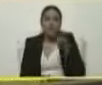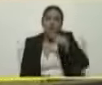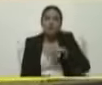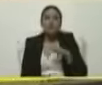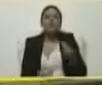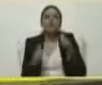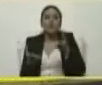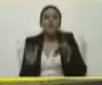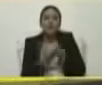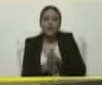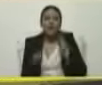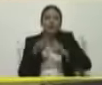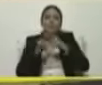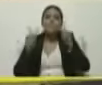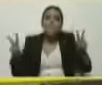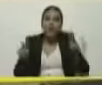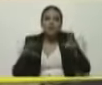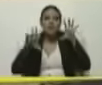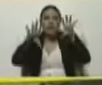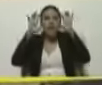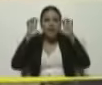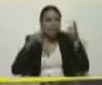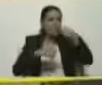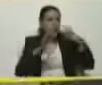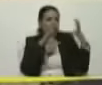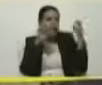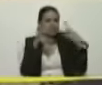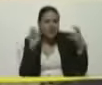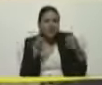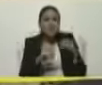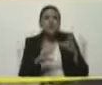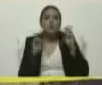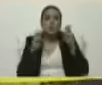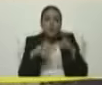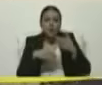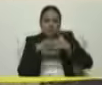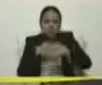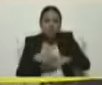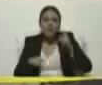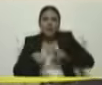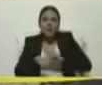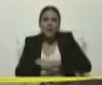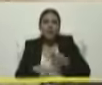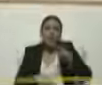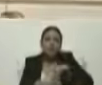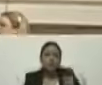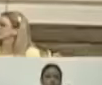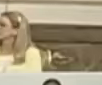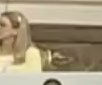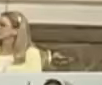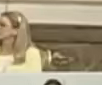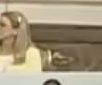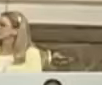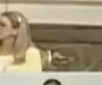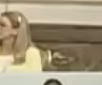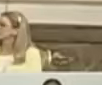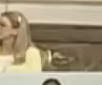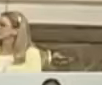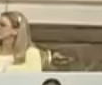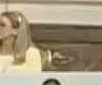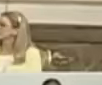la paz, el entendimiento y una nueva época de prosperidad integral. Una época